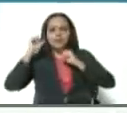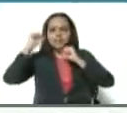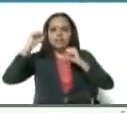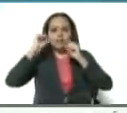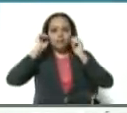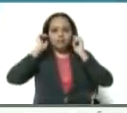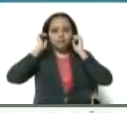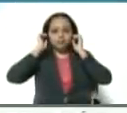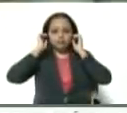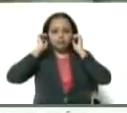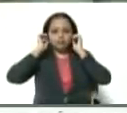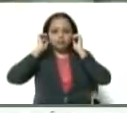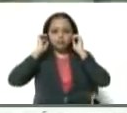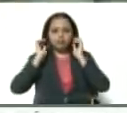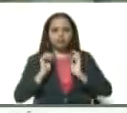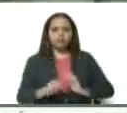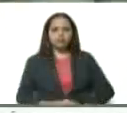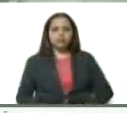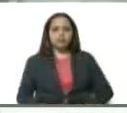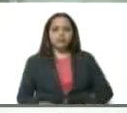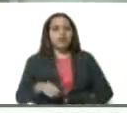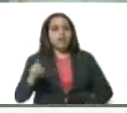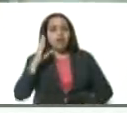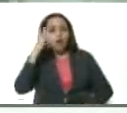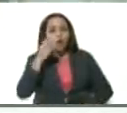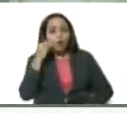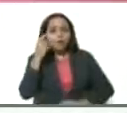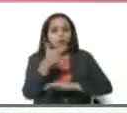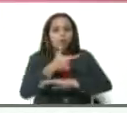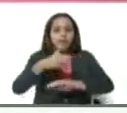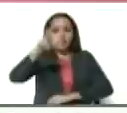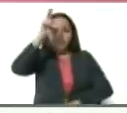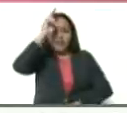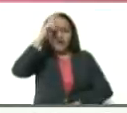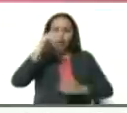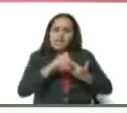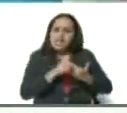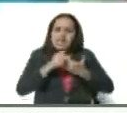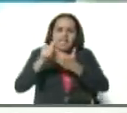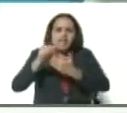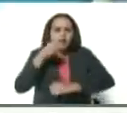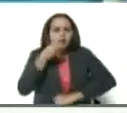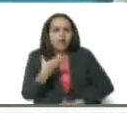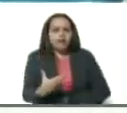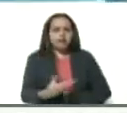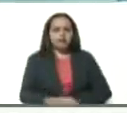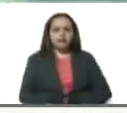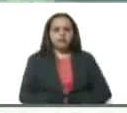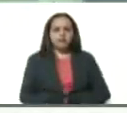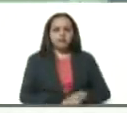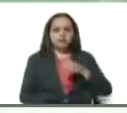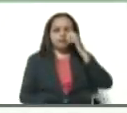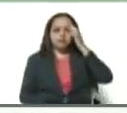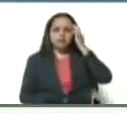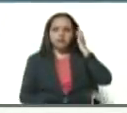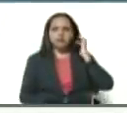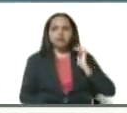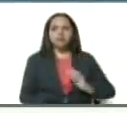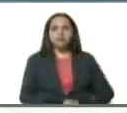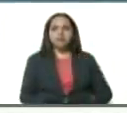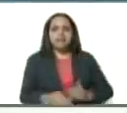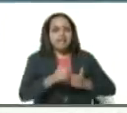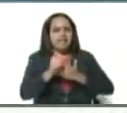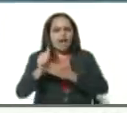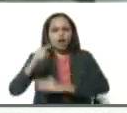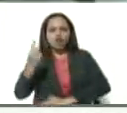venceremos. Víctor Clar, este joven, miren, liderazgo, bueno. Bueno, este liderazgo